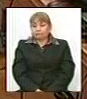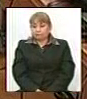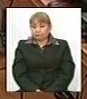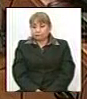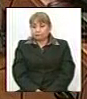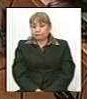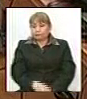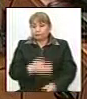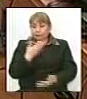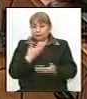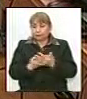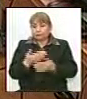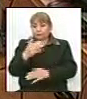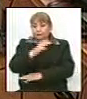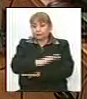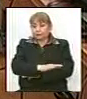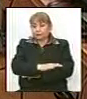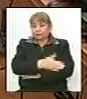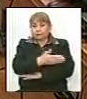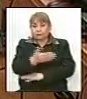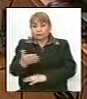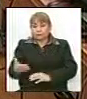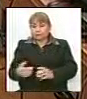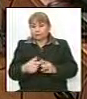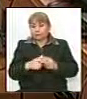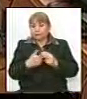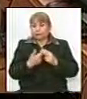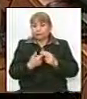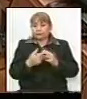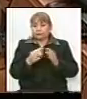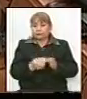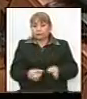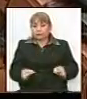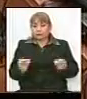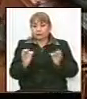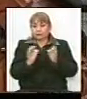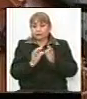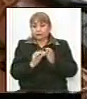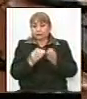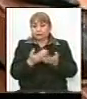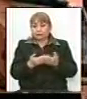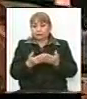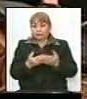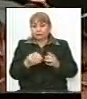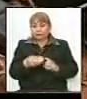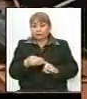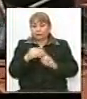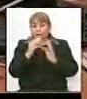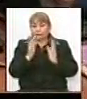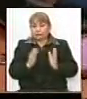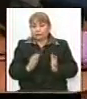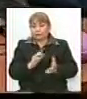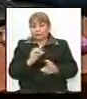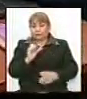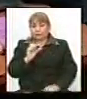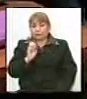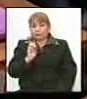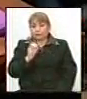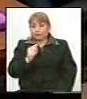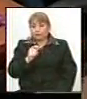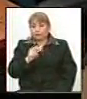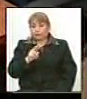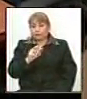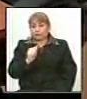Adelante. Buenas tardes. Damos inicio a la mesa de trabajo Importancia de contar con centros especializados en geriatría en beneficio